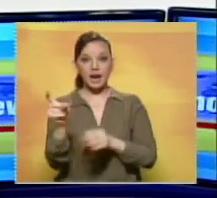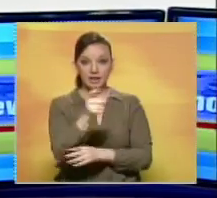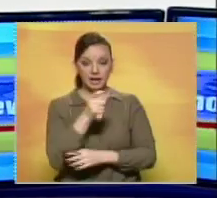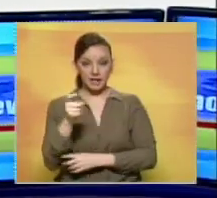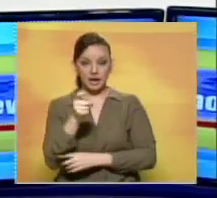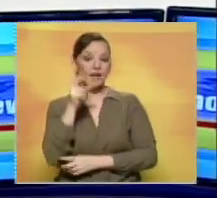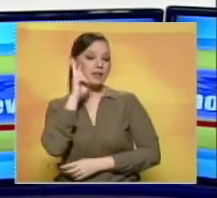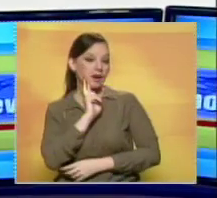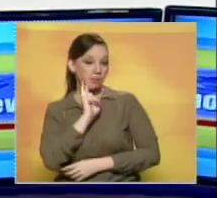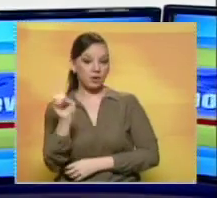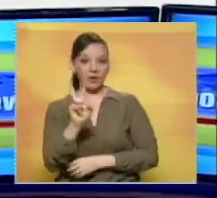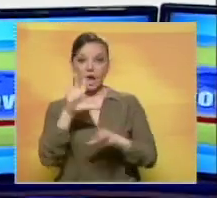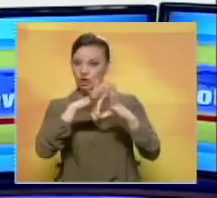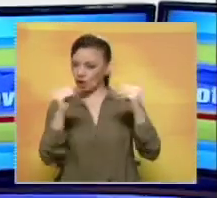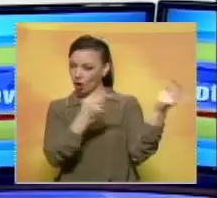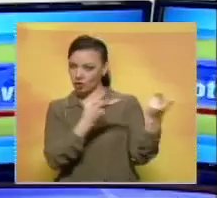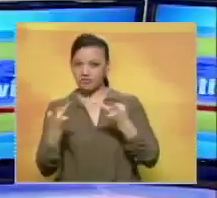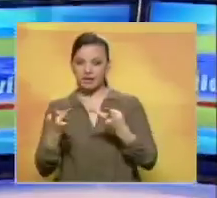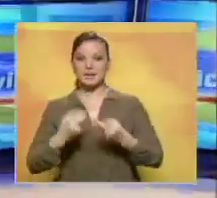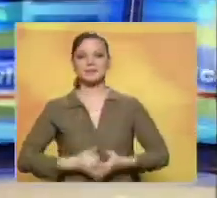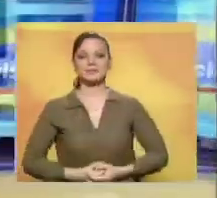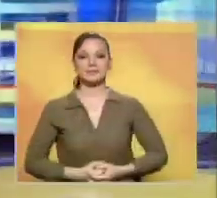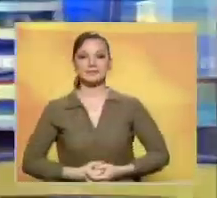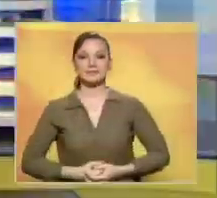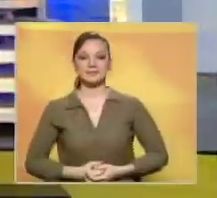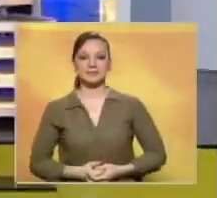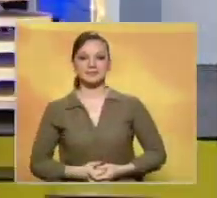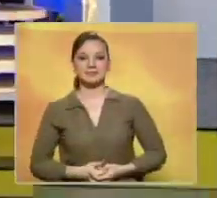general de la República. Todos invitados.